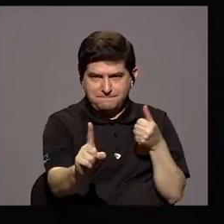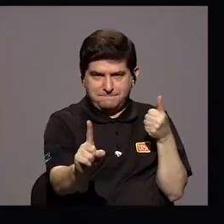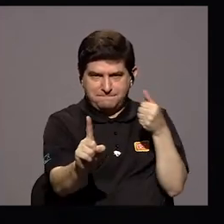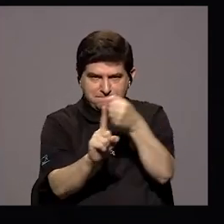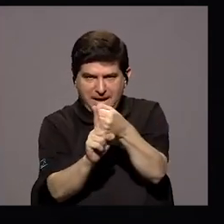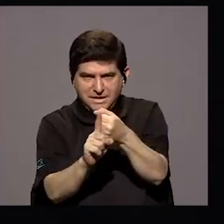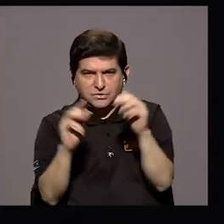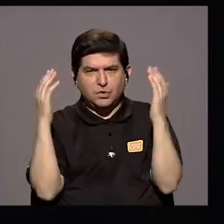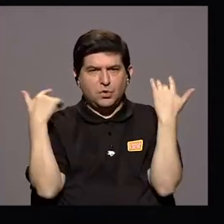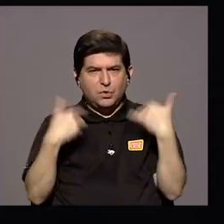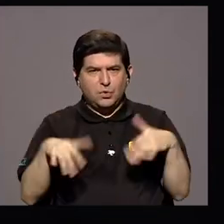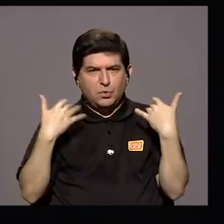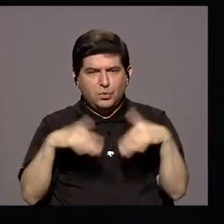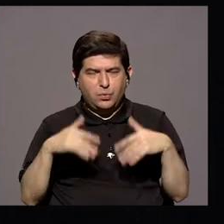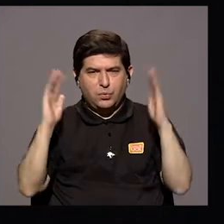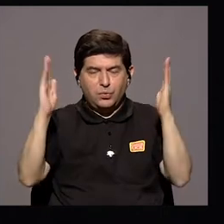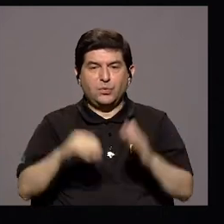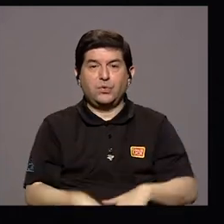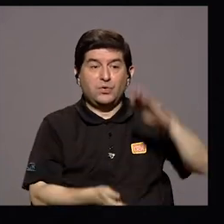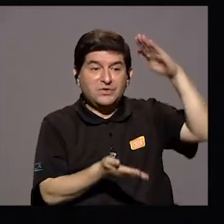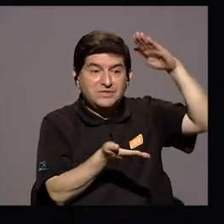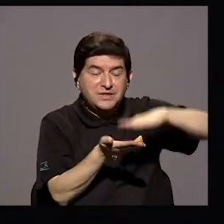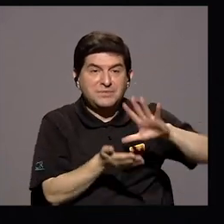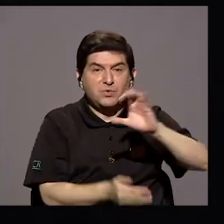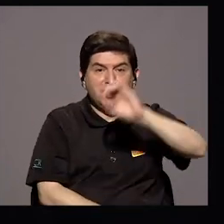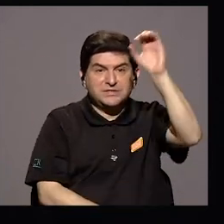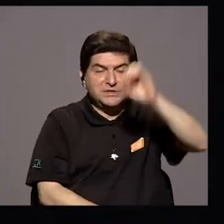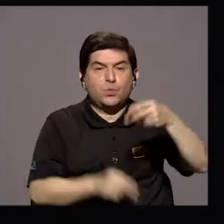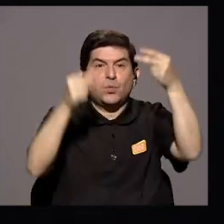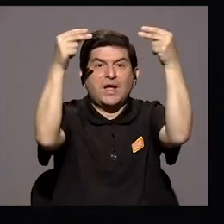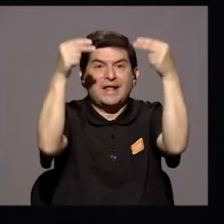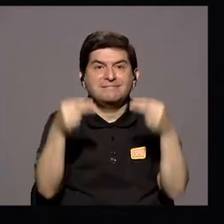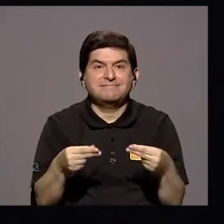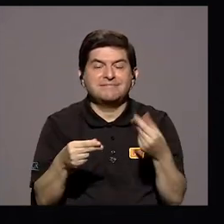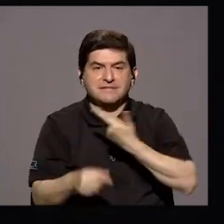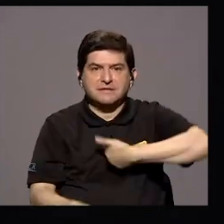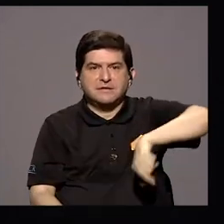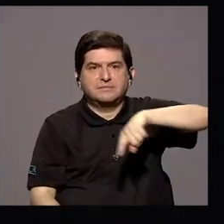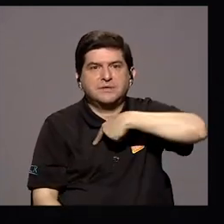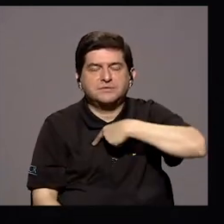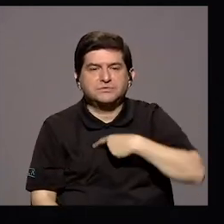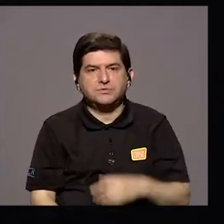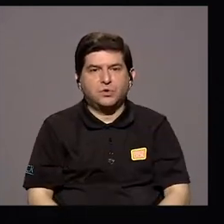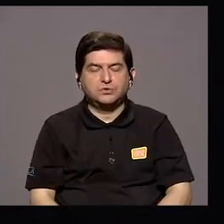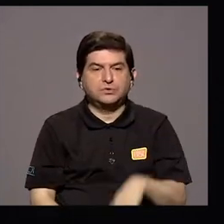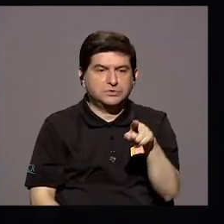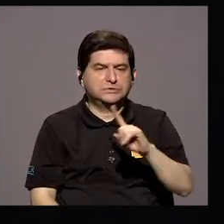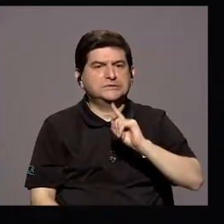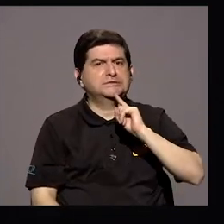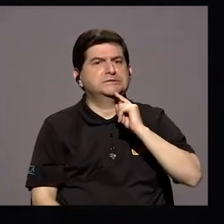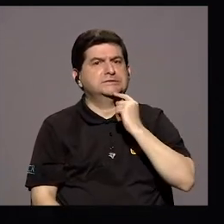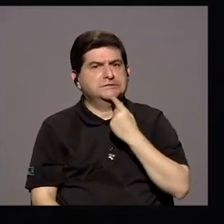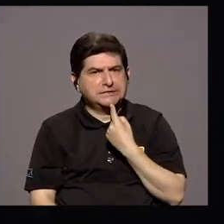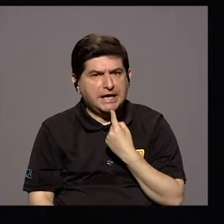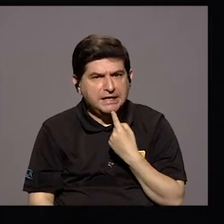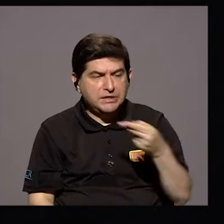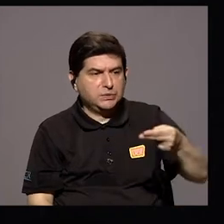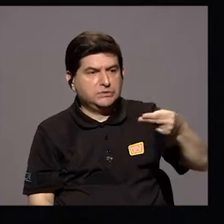muy grande Reducir un 50% Lo que se había presupuestado Pues para nosotros Tiene implicaciones serias Porque